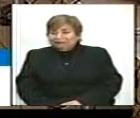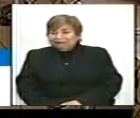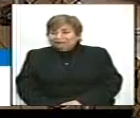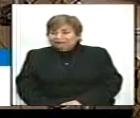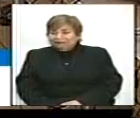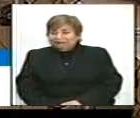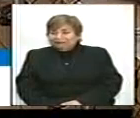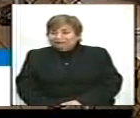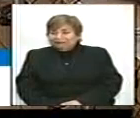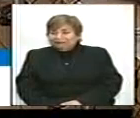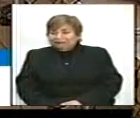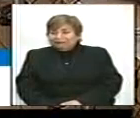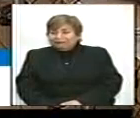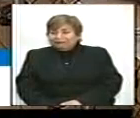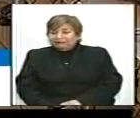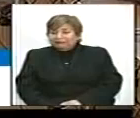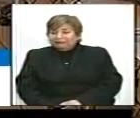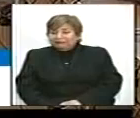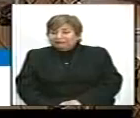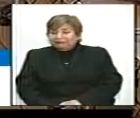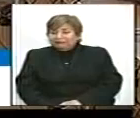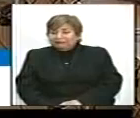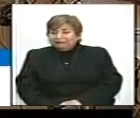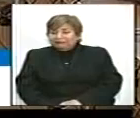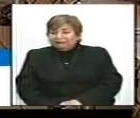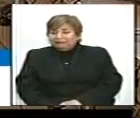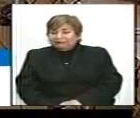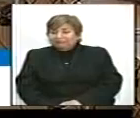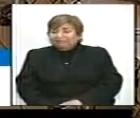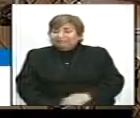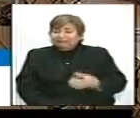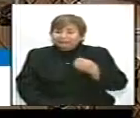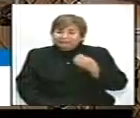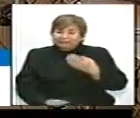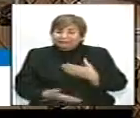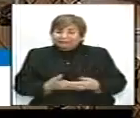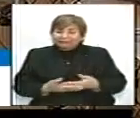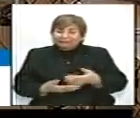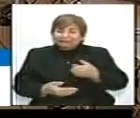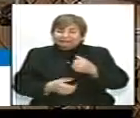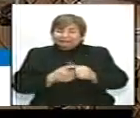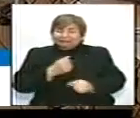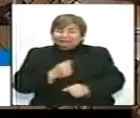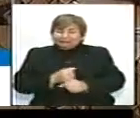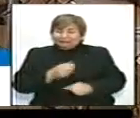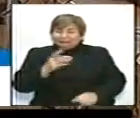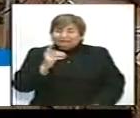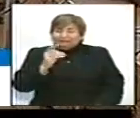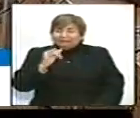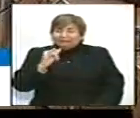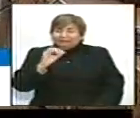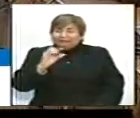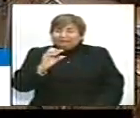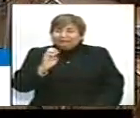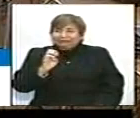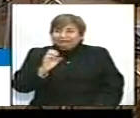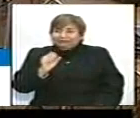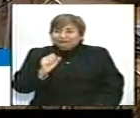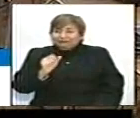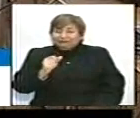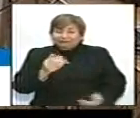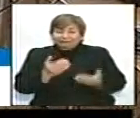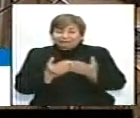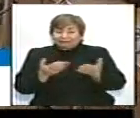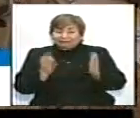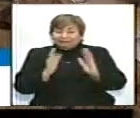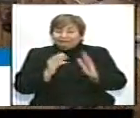Sí, bueno, volvemos con todos nuevamente. Bueno, nosotros desde el área usuaria, que es la DIGES, dentro del Ministerio de Educación, la